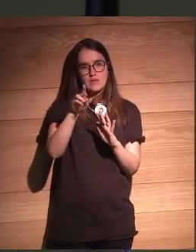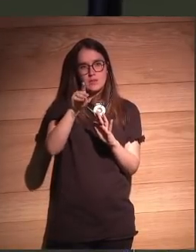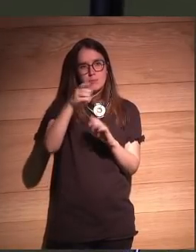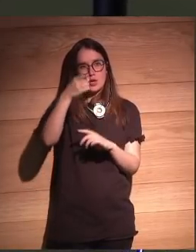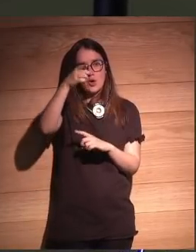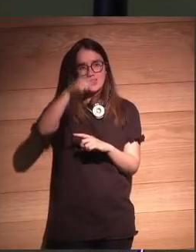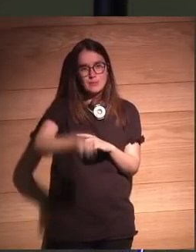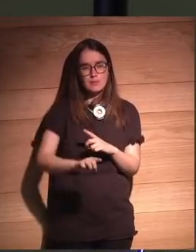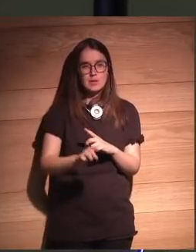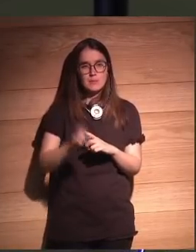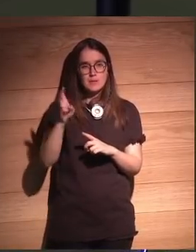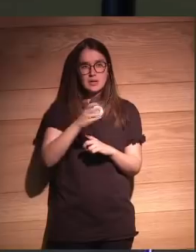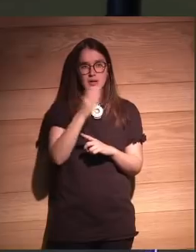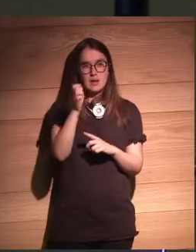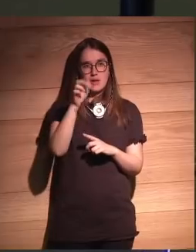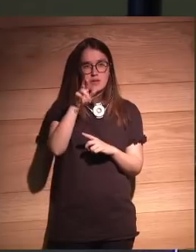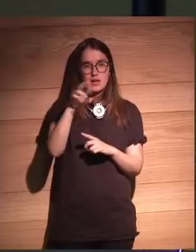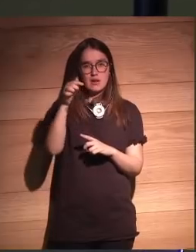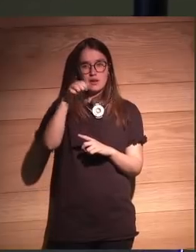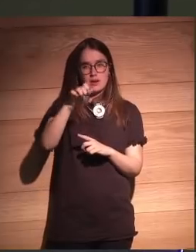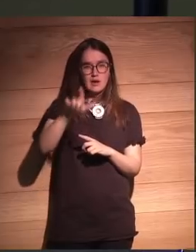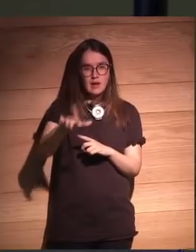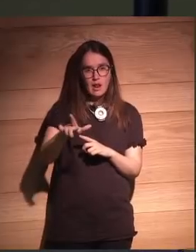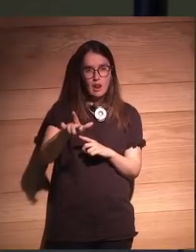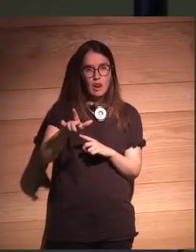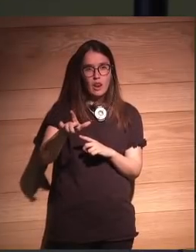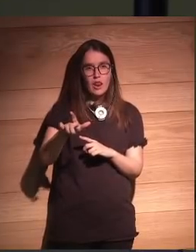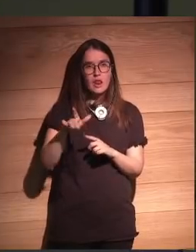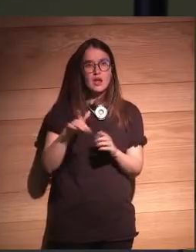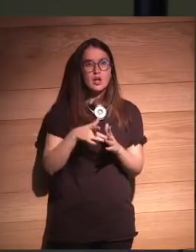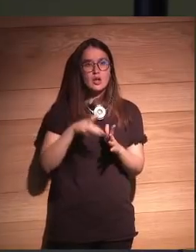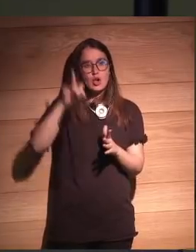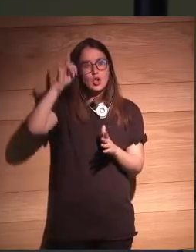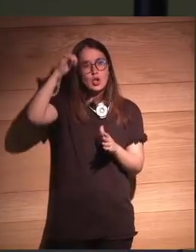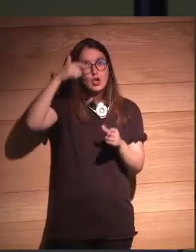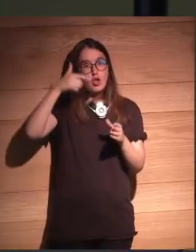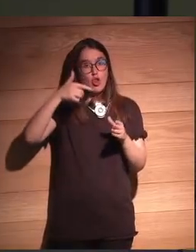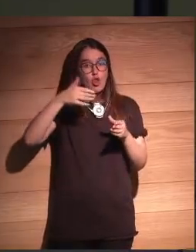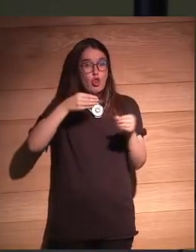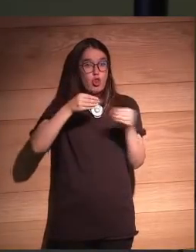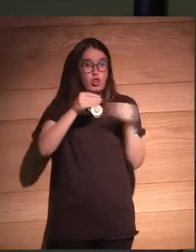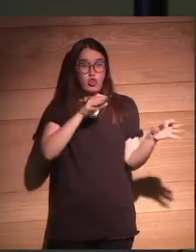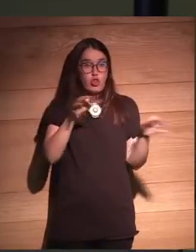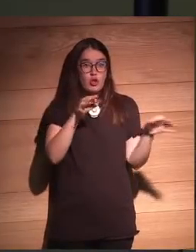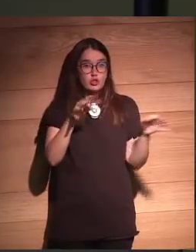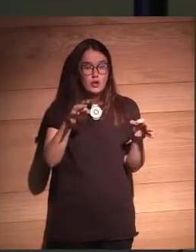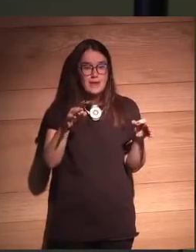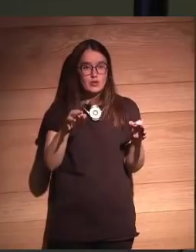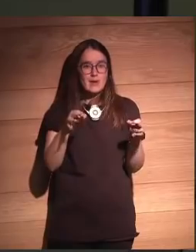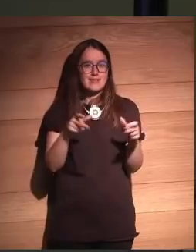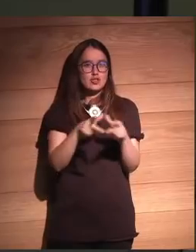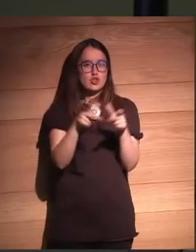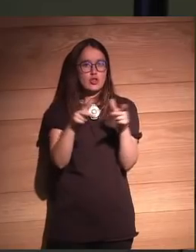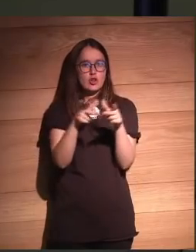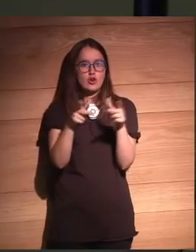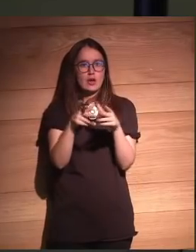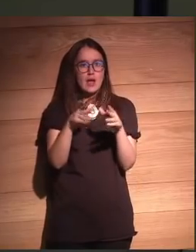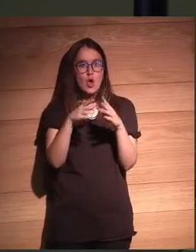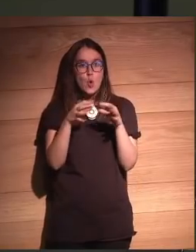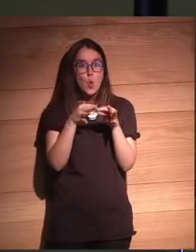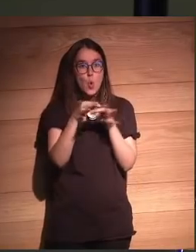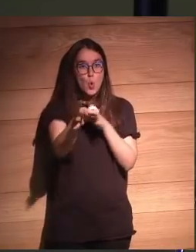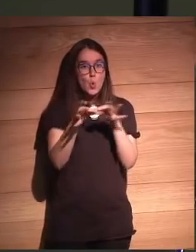acompañarán Javier Gil, que es doctorando en Sociología por la UNED, y que está realizando